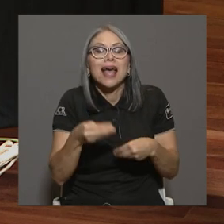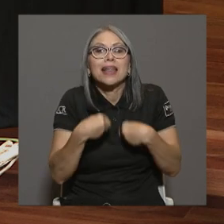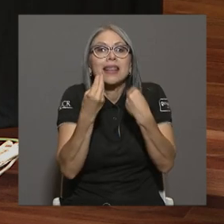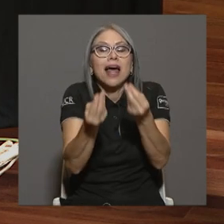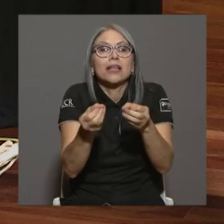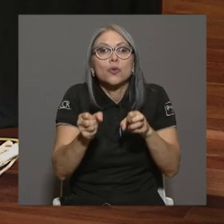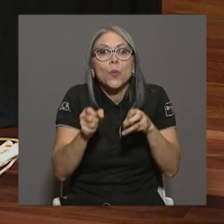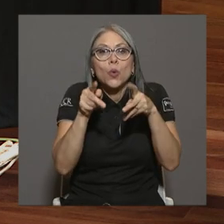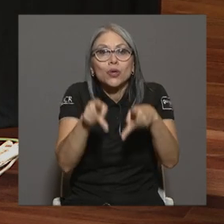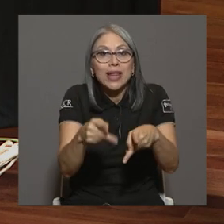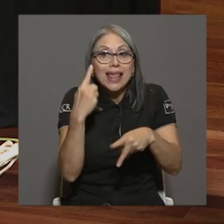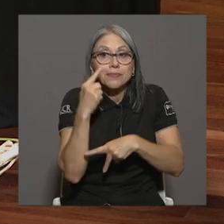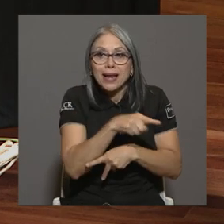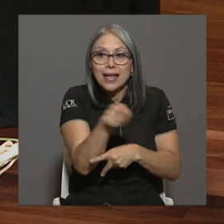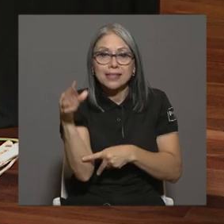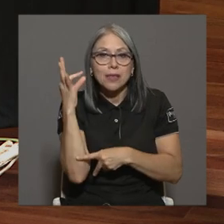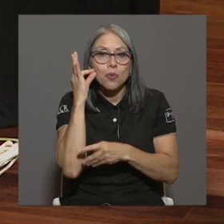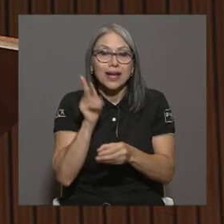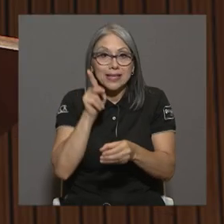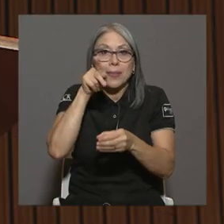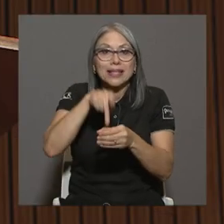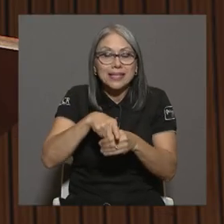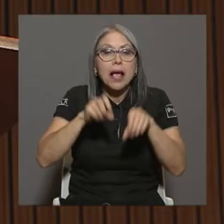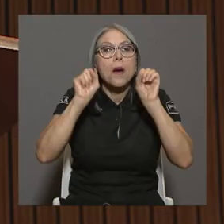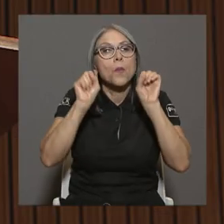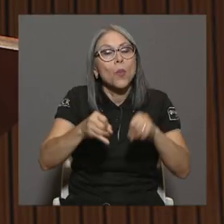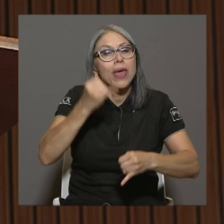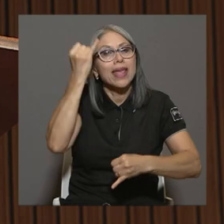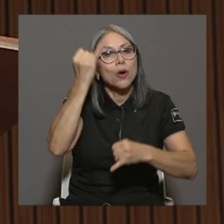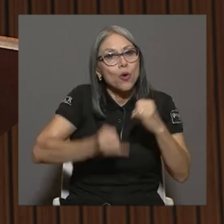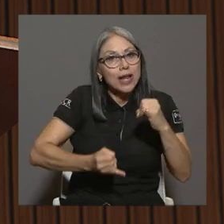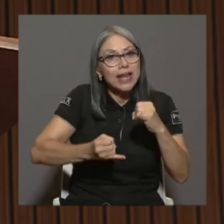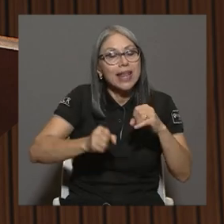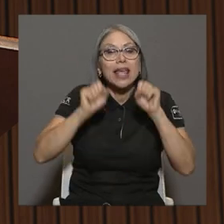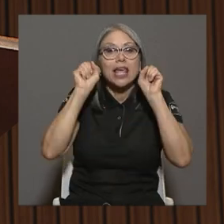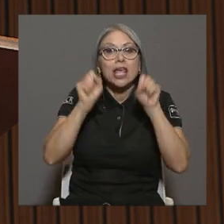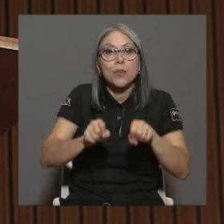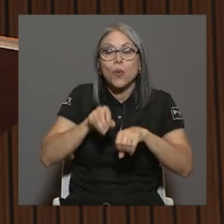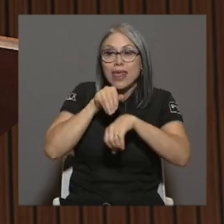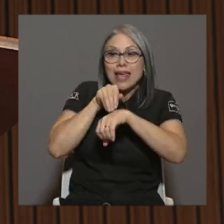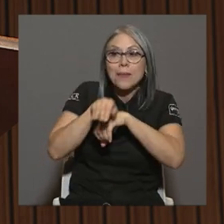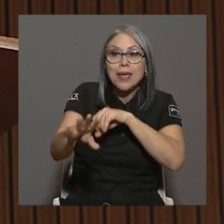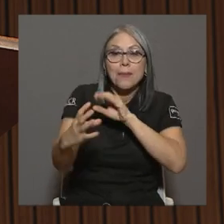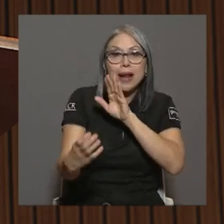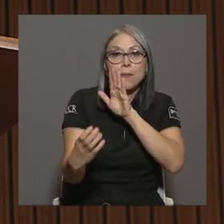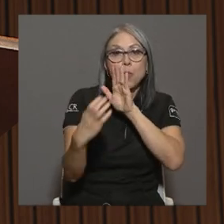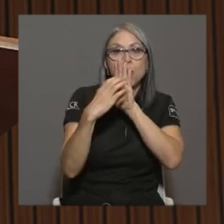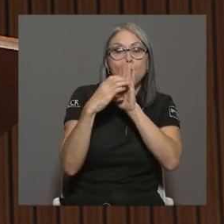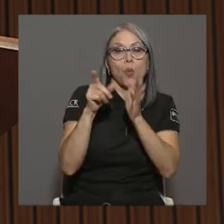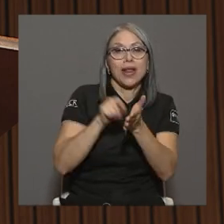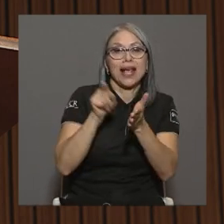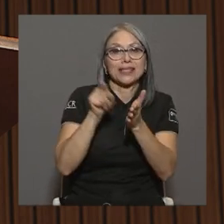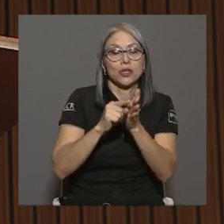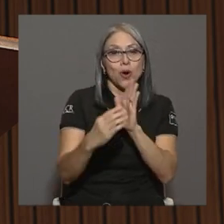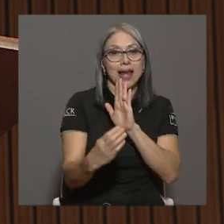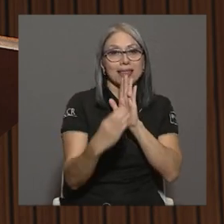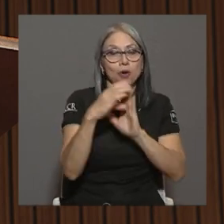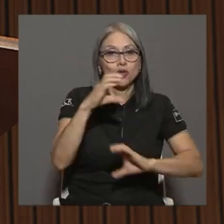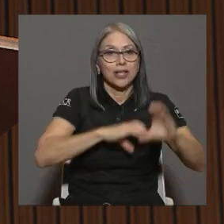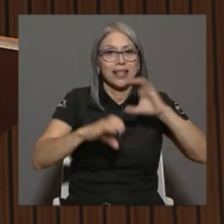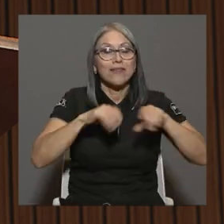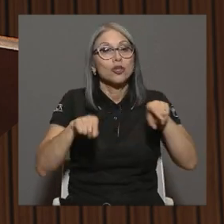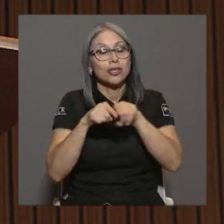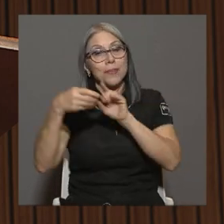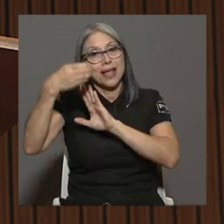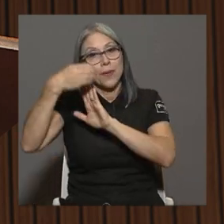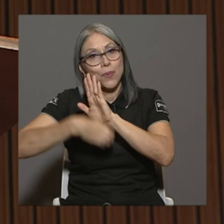que las participantes puedan concluir y enviar a publicación artículos científicos y capítulos derivados de tesis